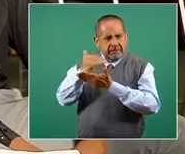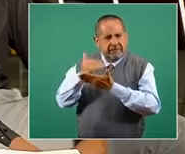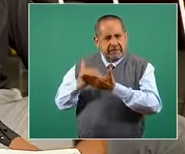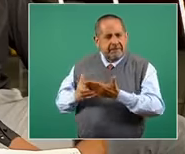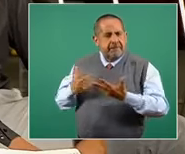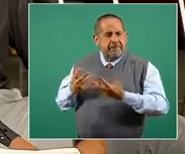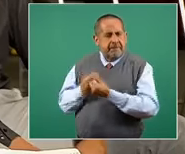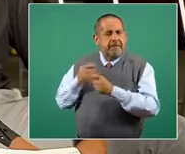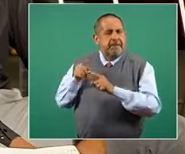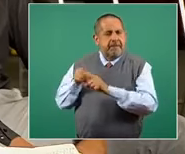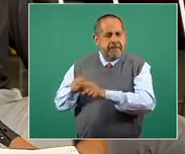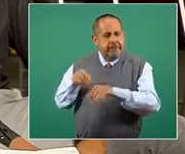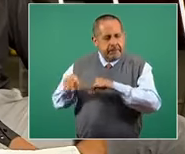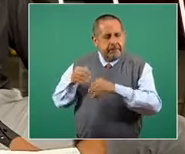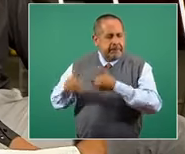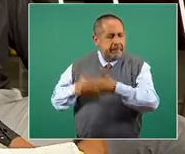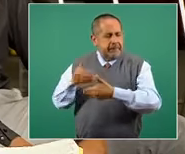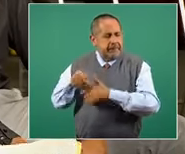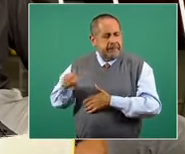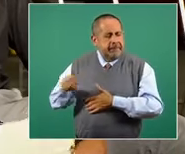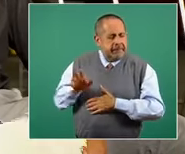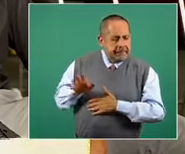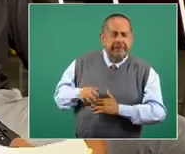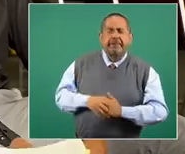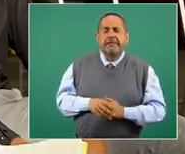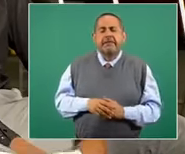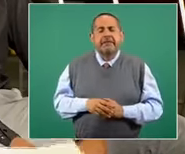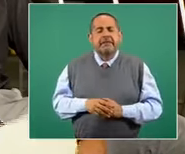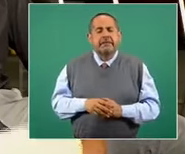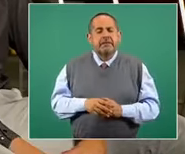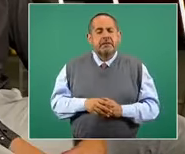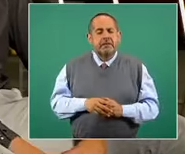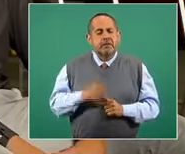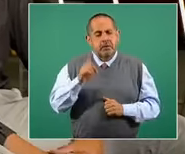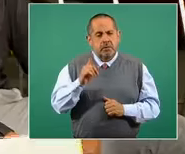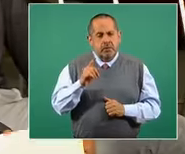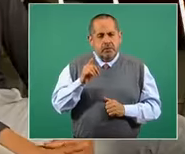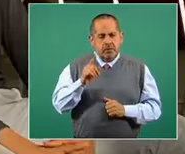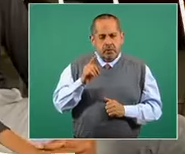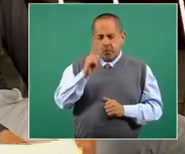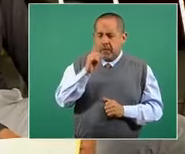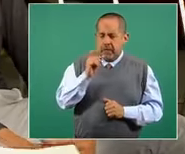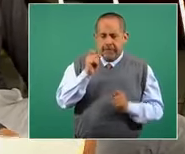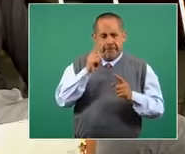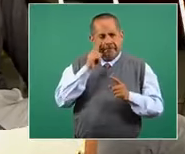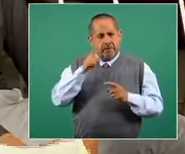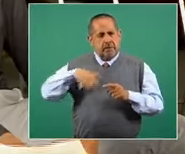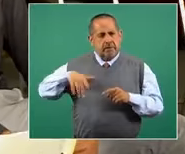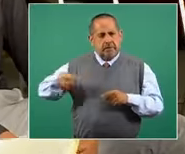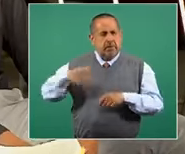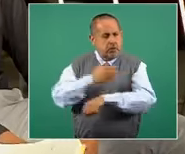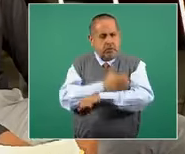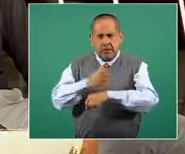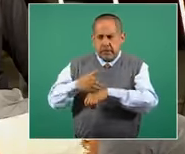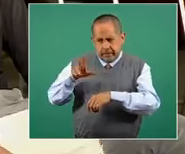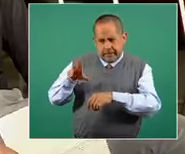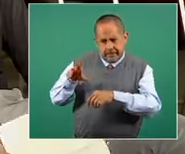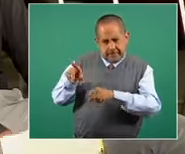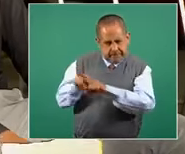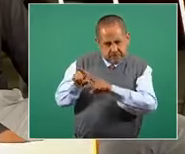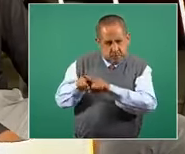en su trabajo de campo. Y una vertiente tiene que ver con lo que ya mencionaba un compañero, pero